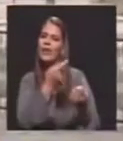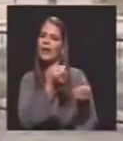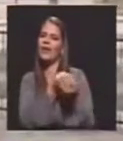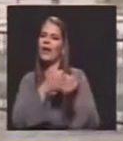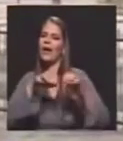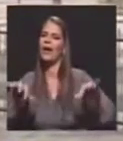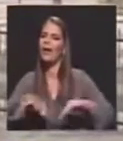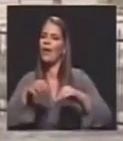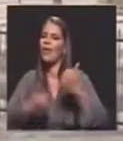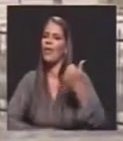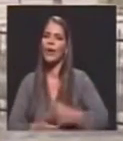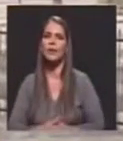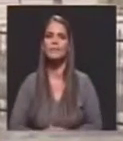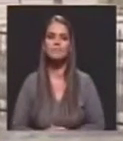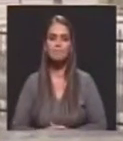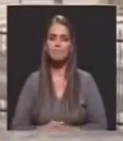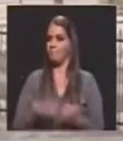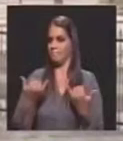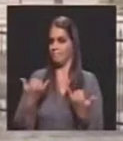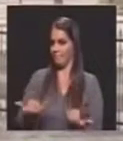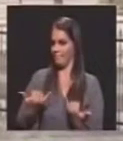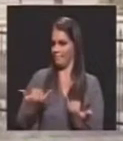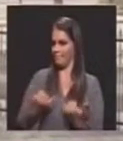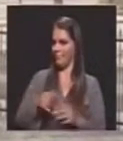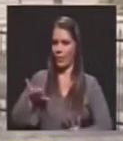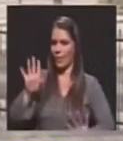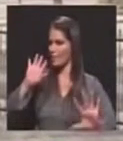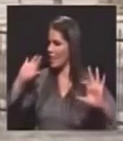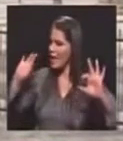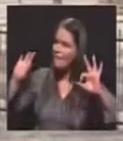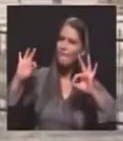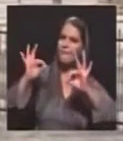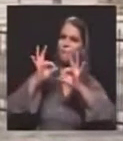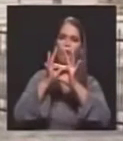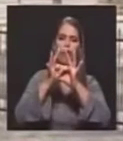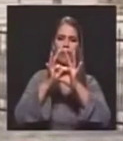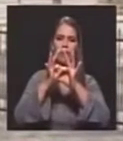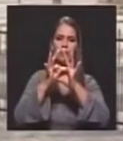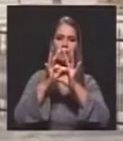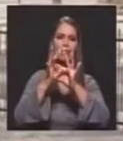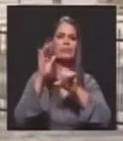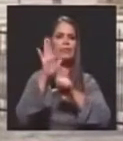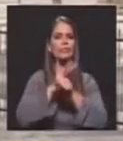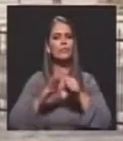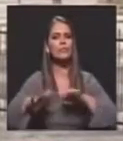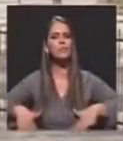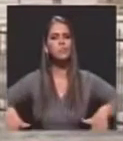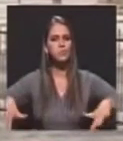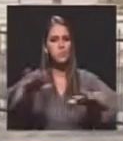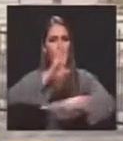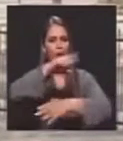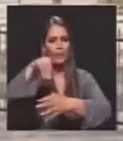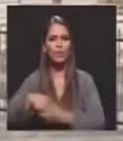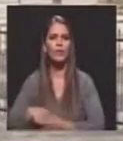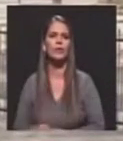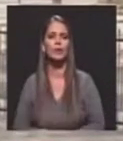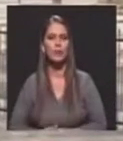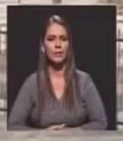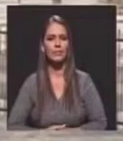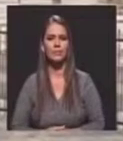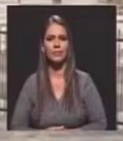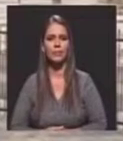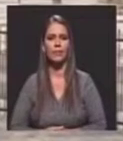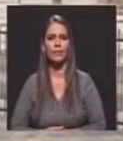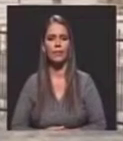Antioquia? En este momento estamos supremamente enfocados en una situación que está aconteciendo para los antioqueños, y es que se